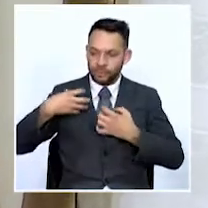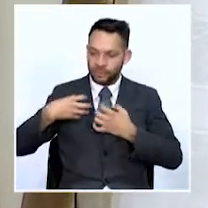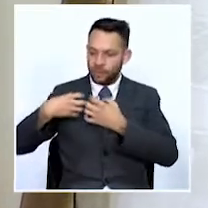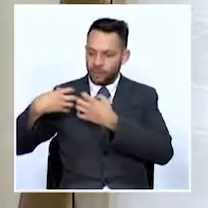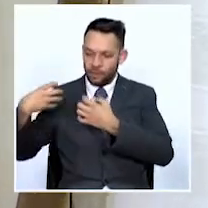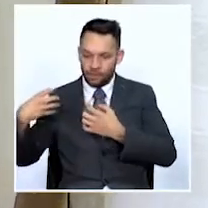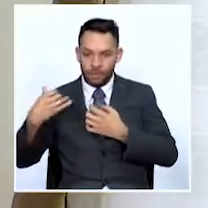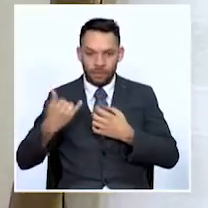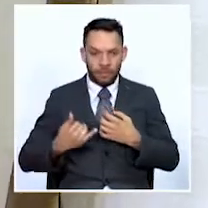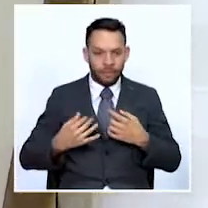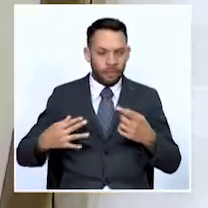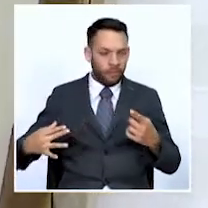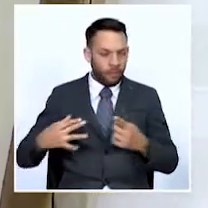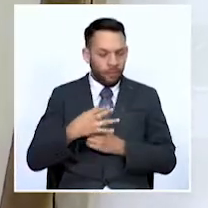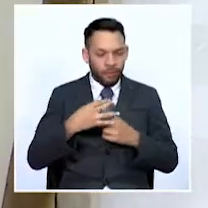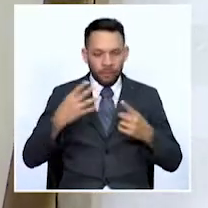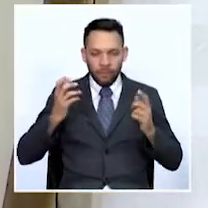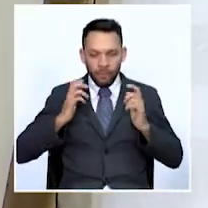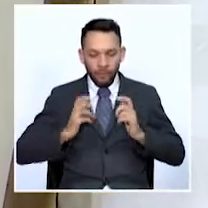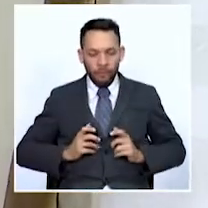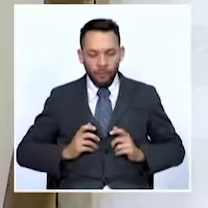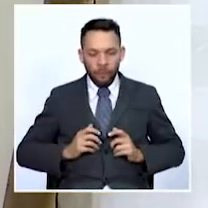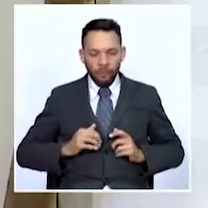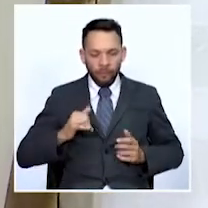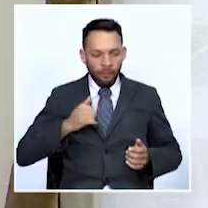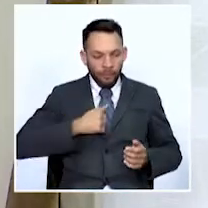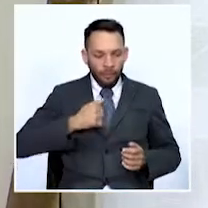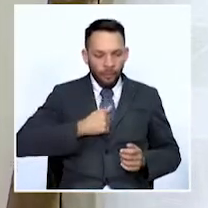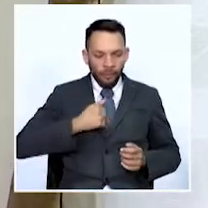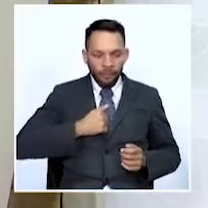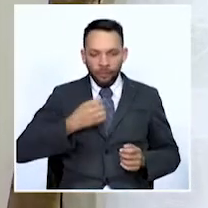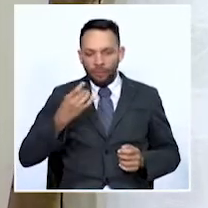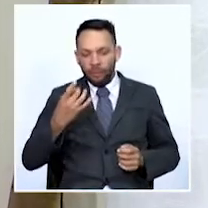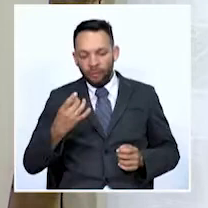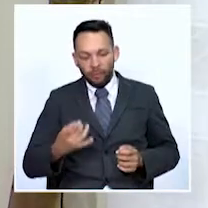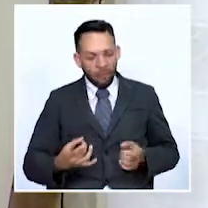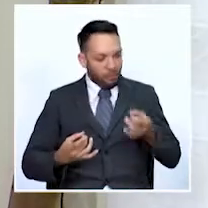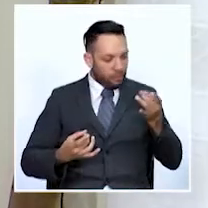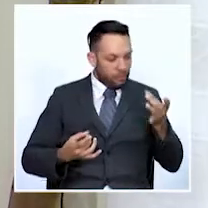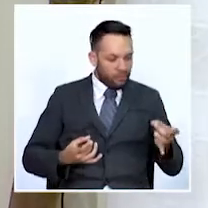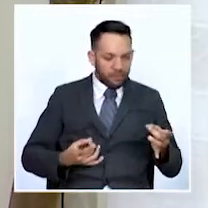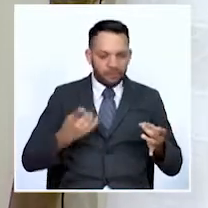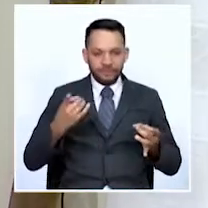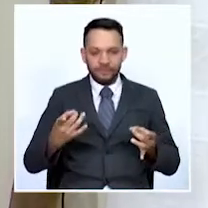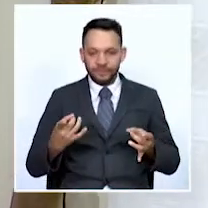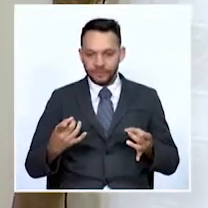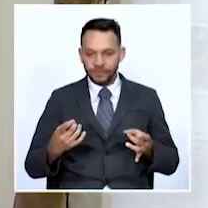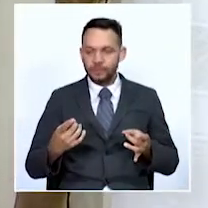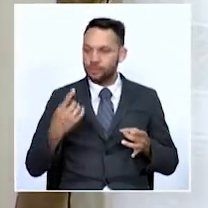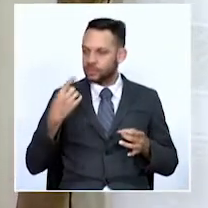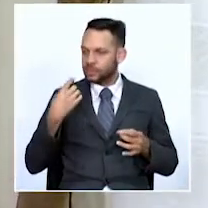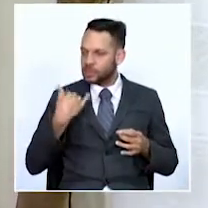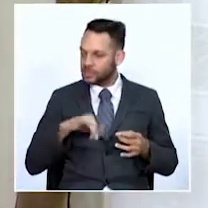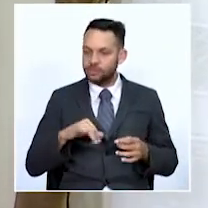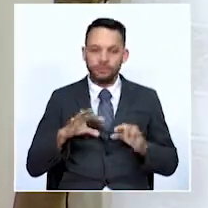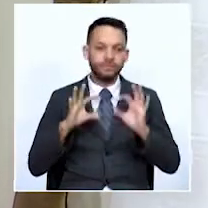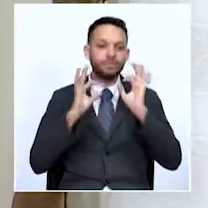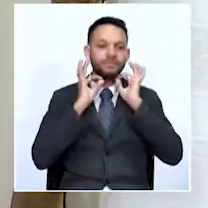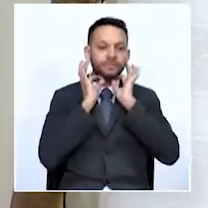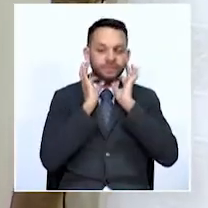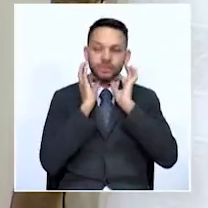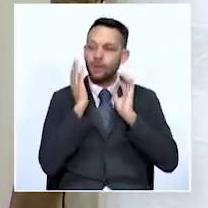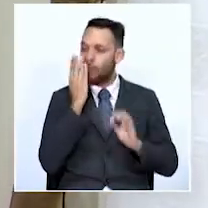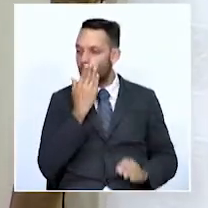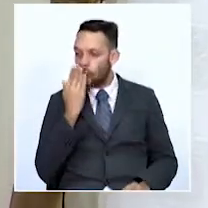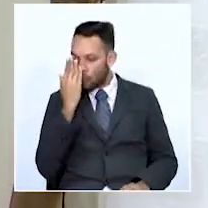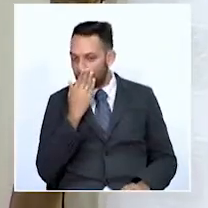las articulaciones, yo tengo el dolor, tengo el antecedente de amigdalitis, yo tengo que comprobar